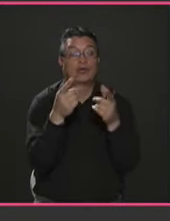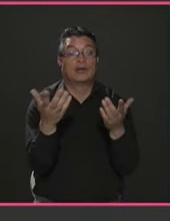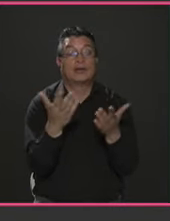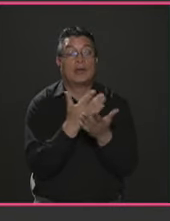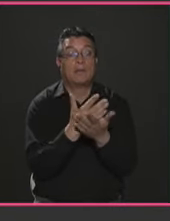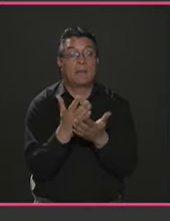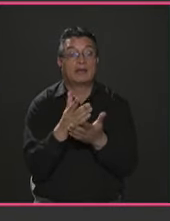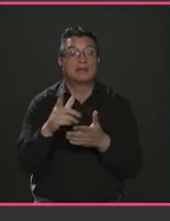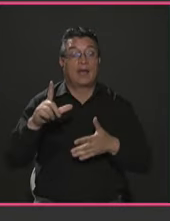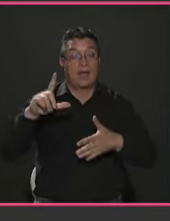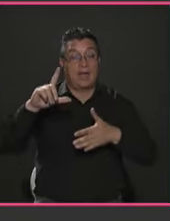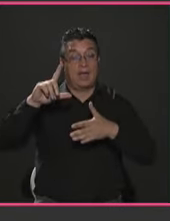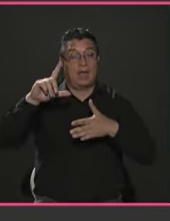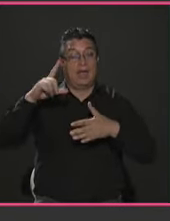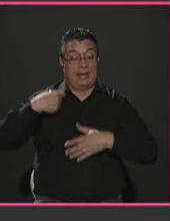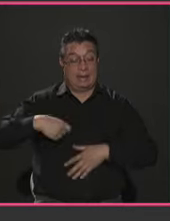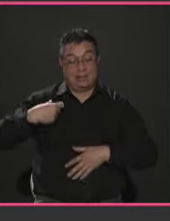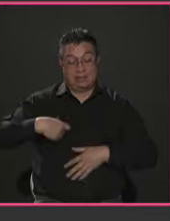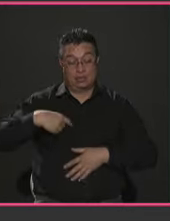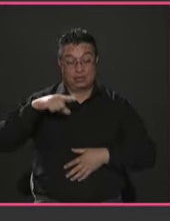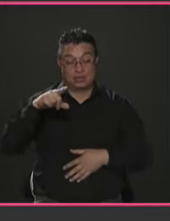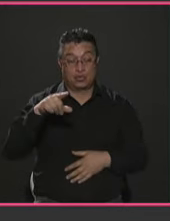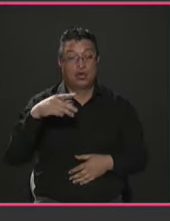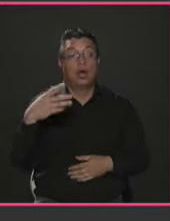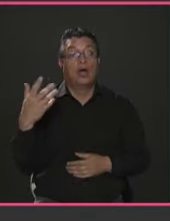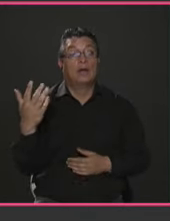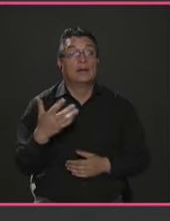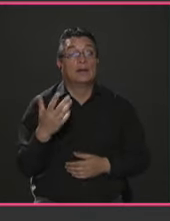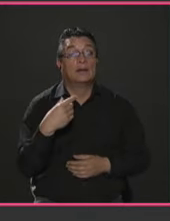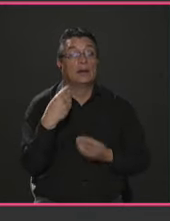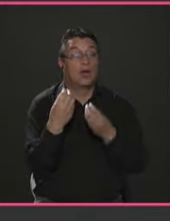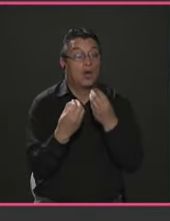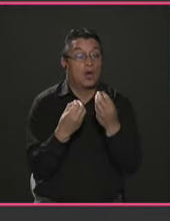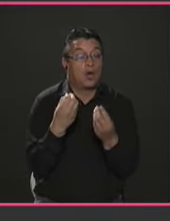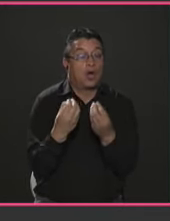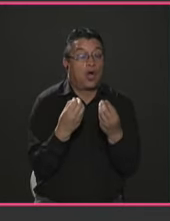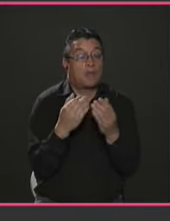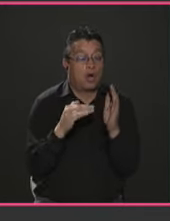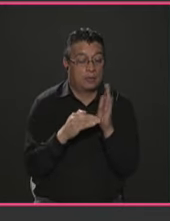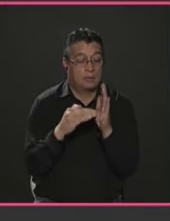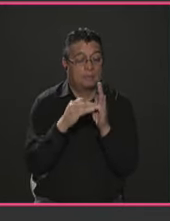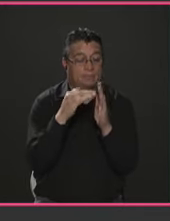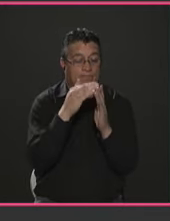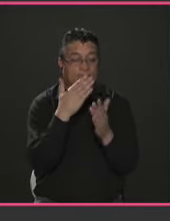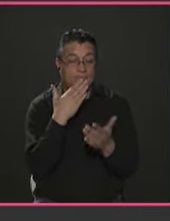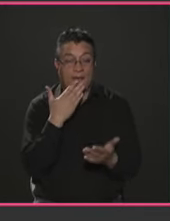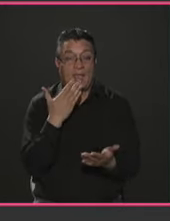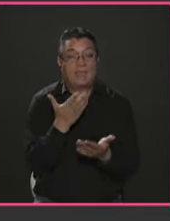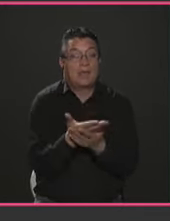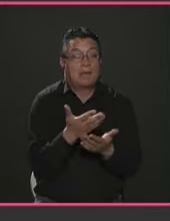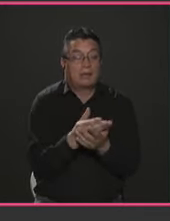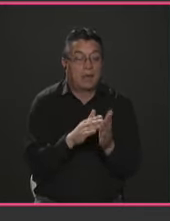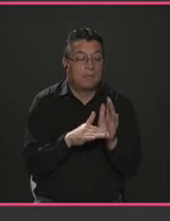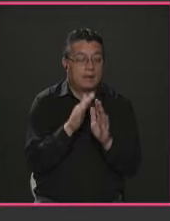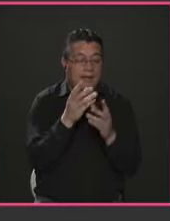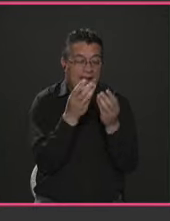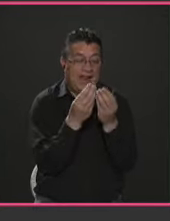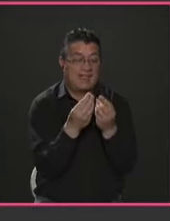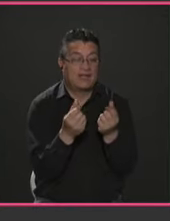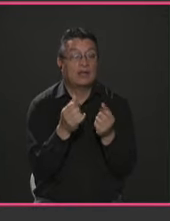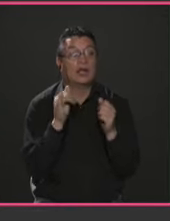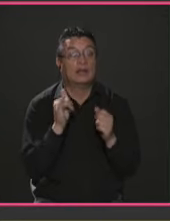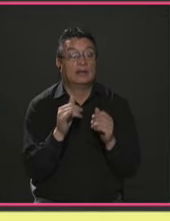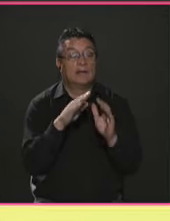en América en América Latina en Estados Unidos en términos de cómo se aumentaba la demanda de alta calificación y